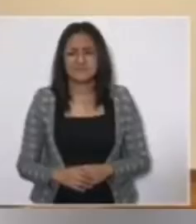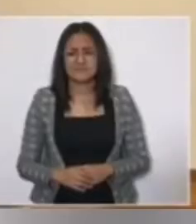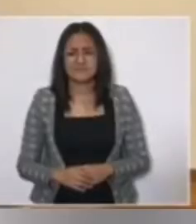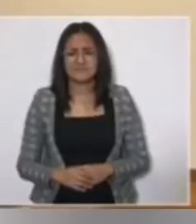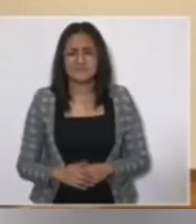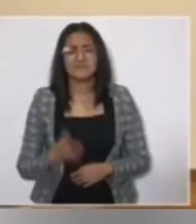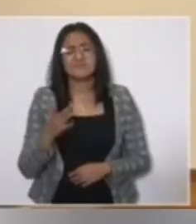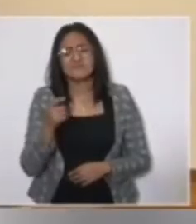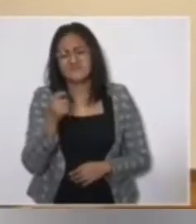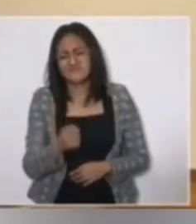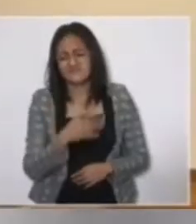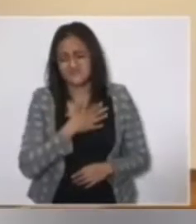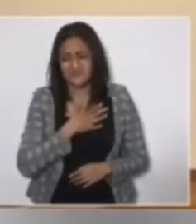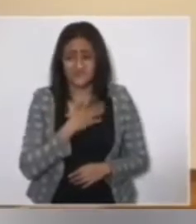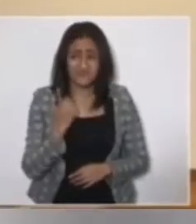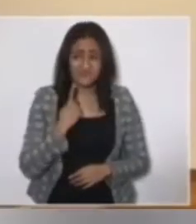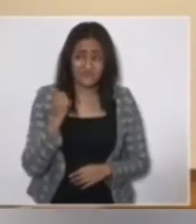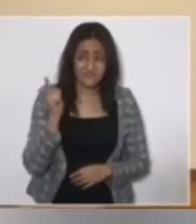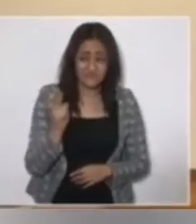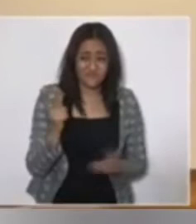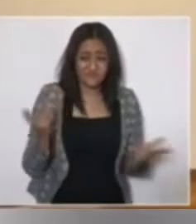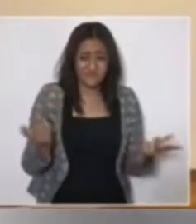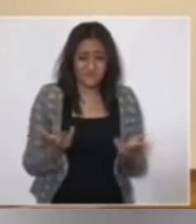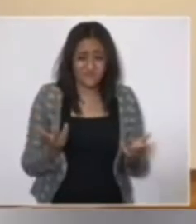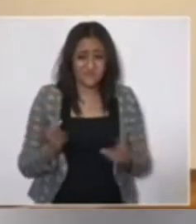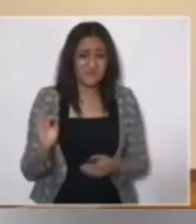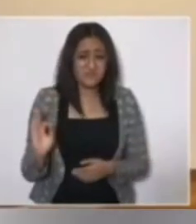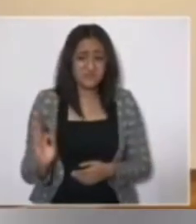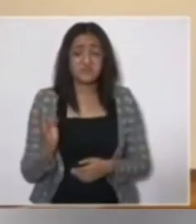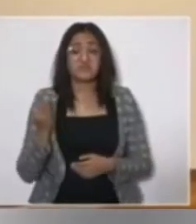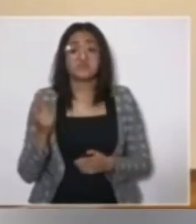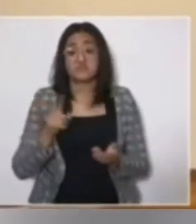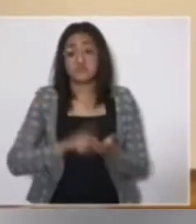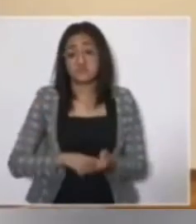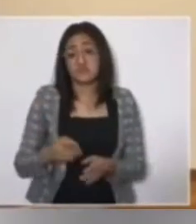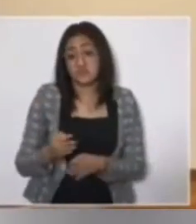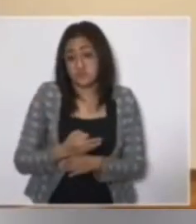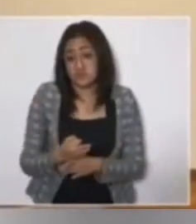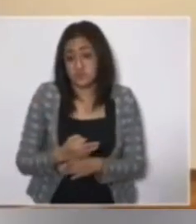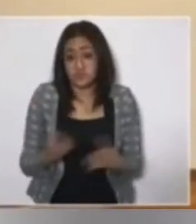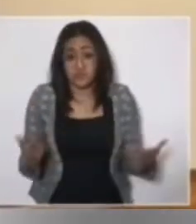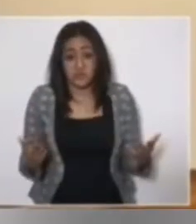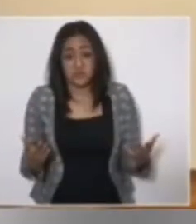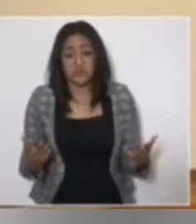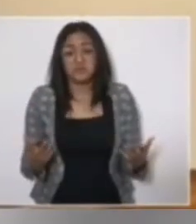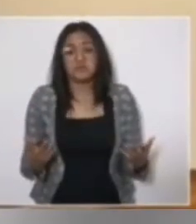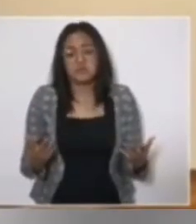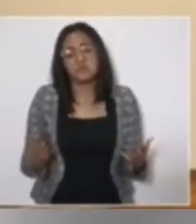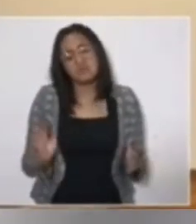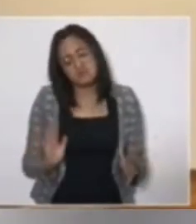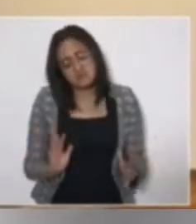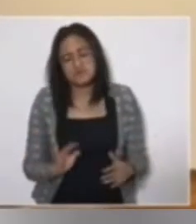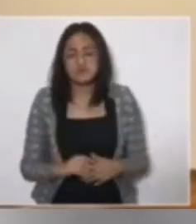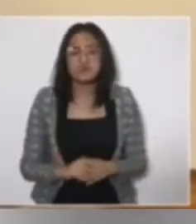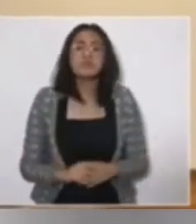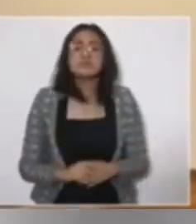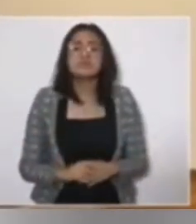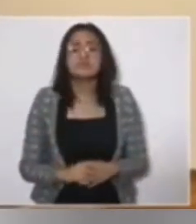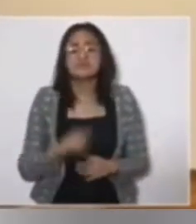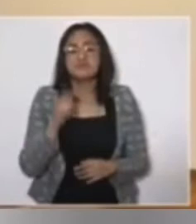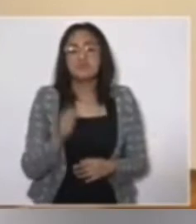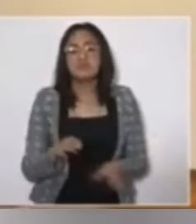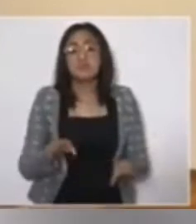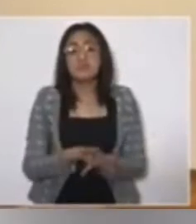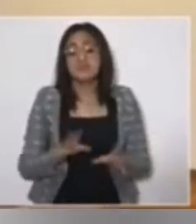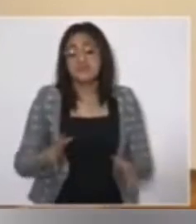espero yo de los diputados federales de morena en general de morena bueno si se trata del